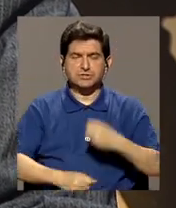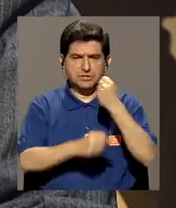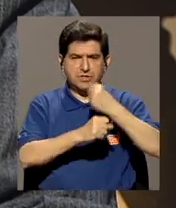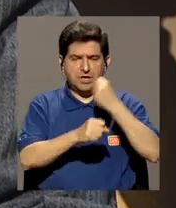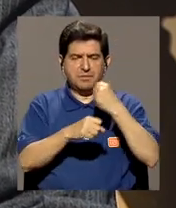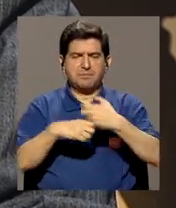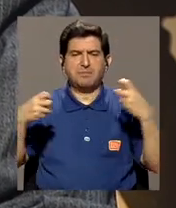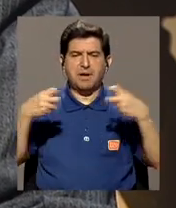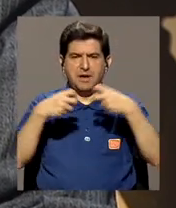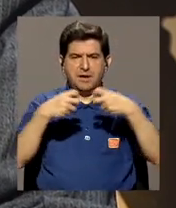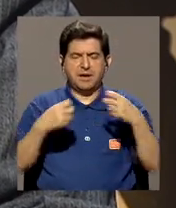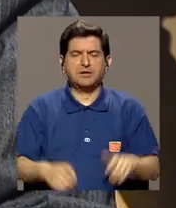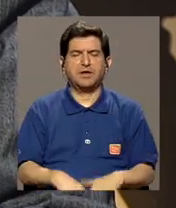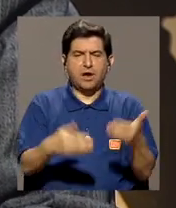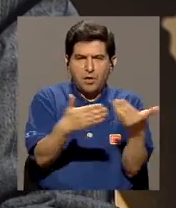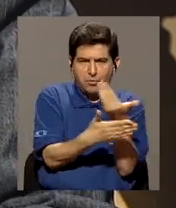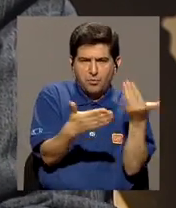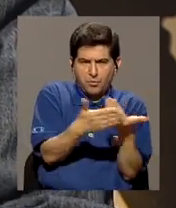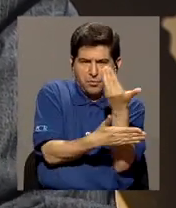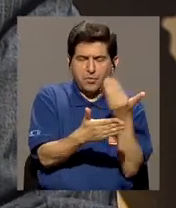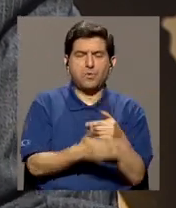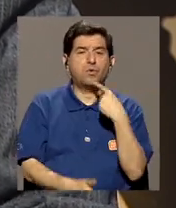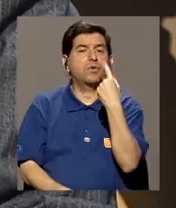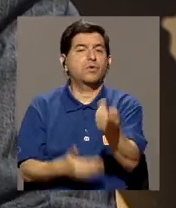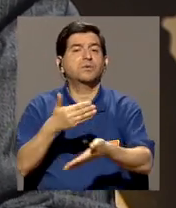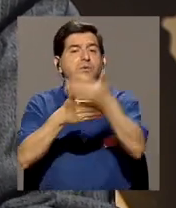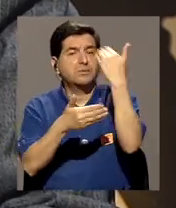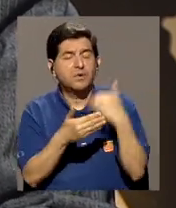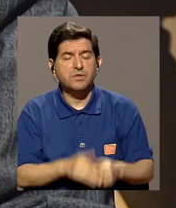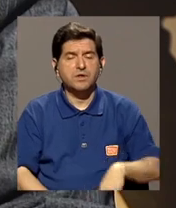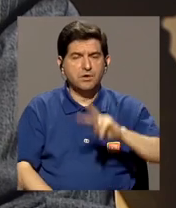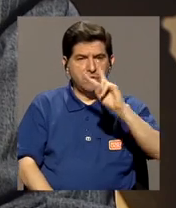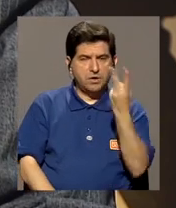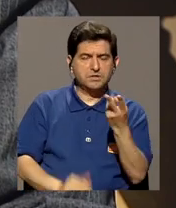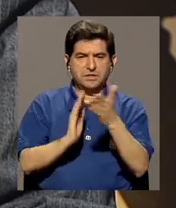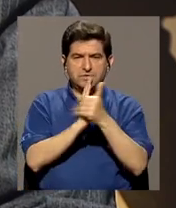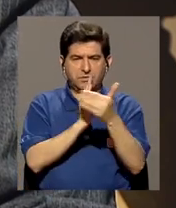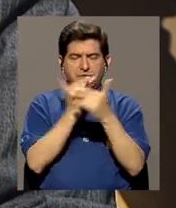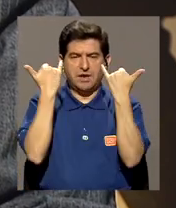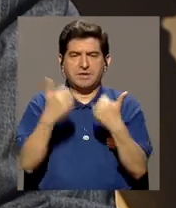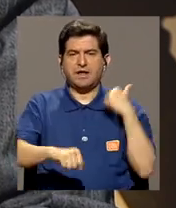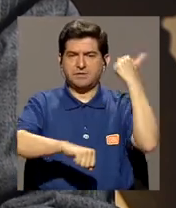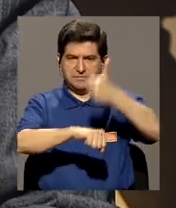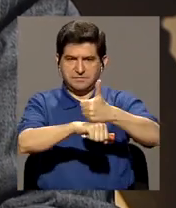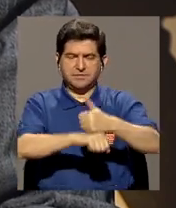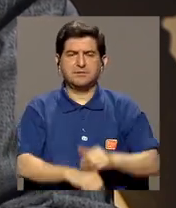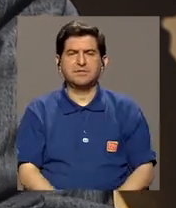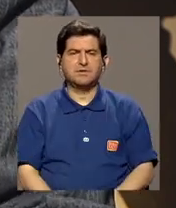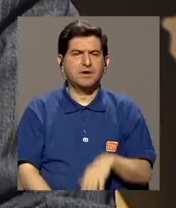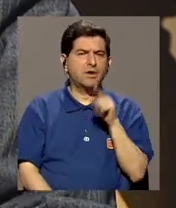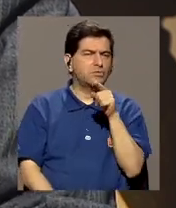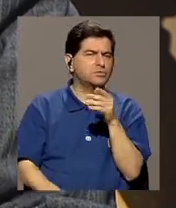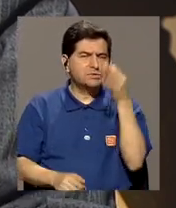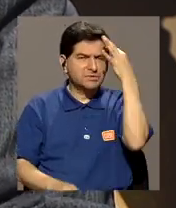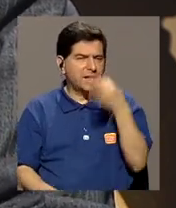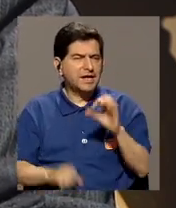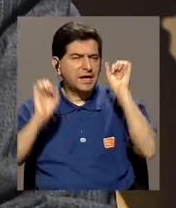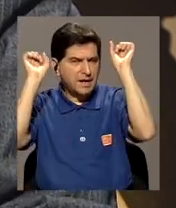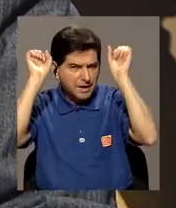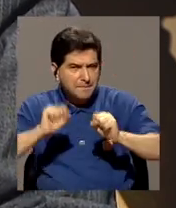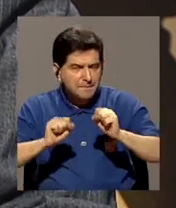eléctrica renovable que como usted también lo dijo duplica la capacidad instalada creo que usted que es posible que